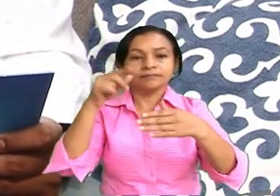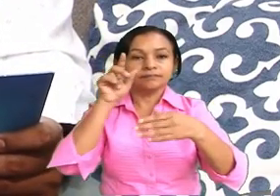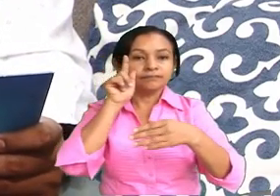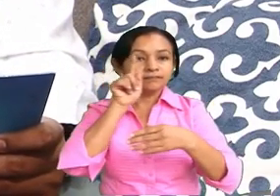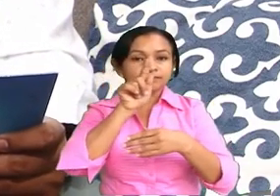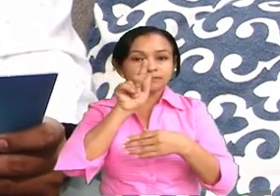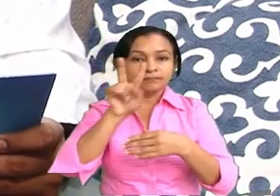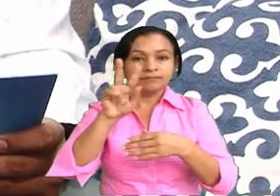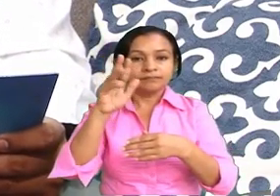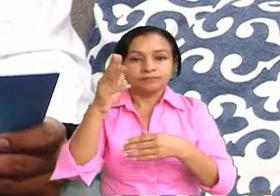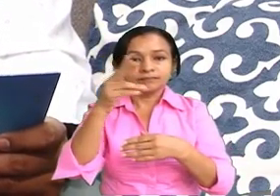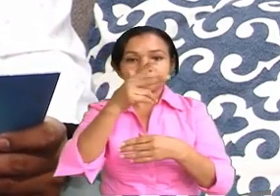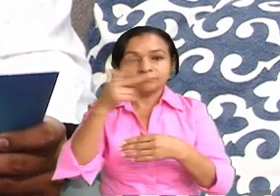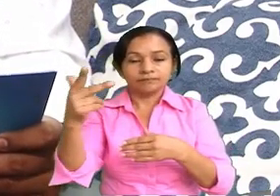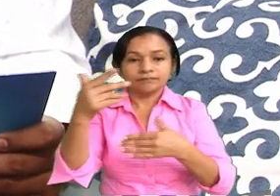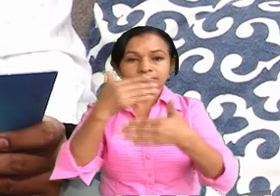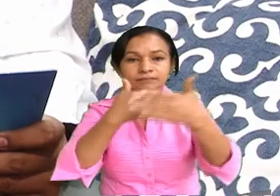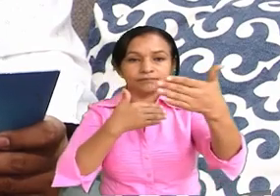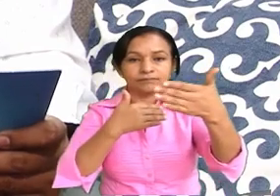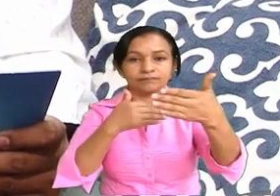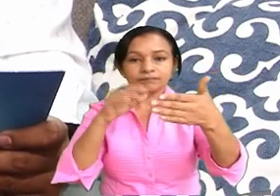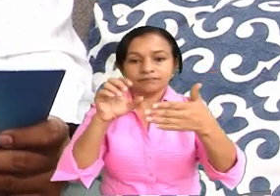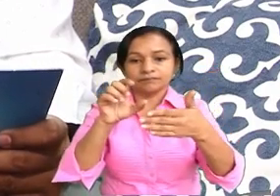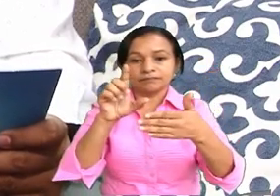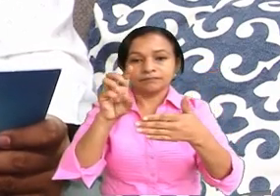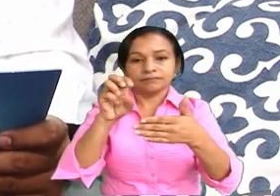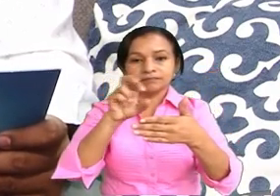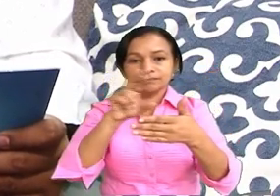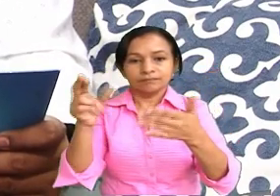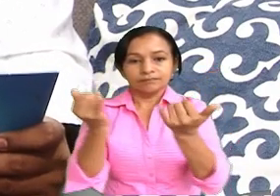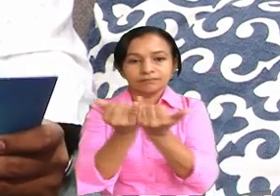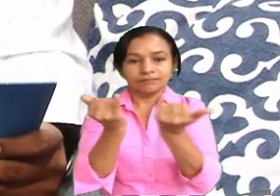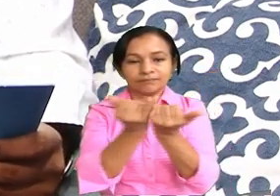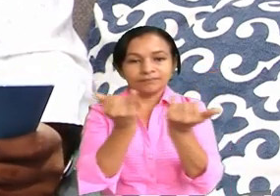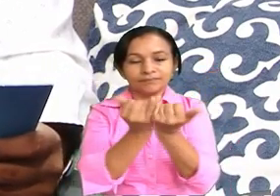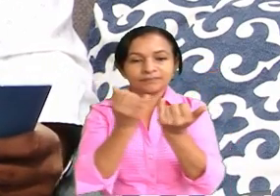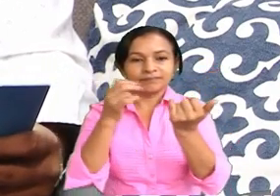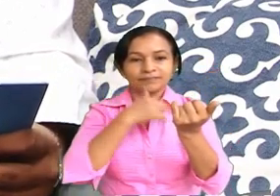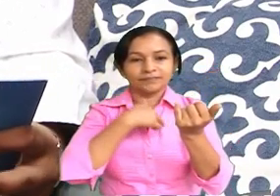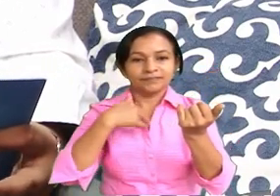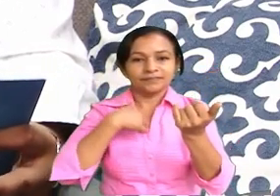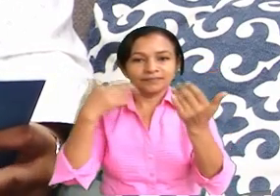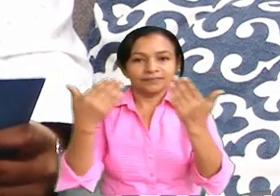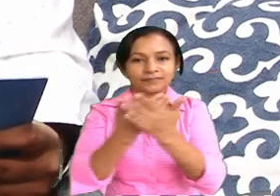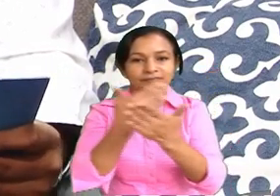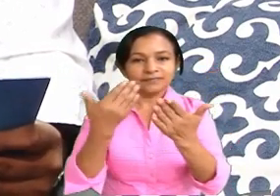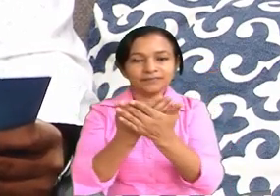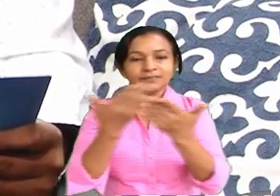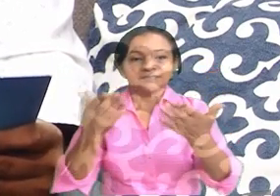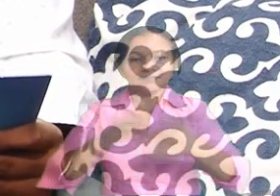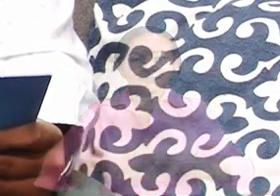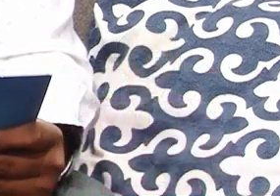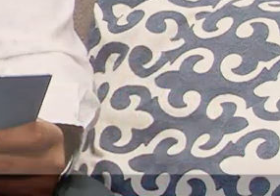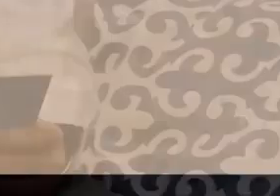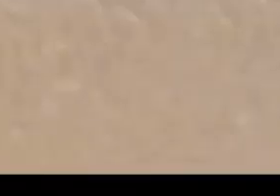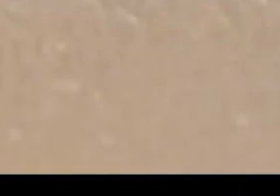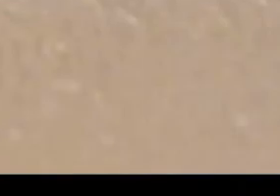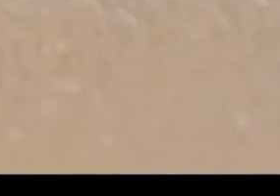canal parlamentario, el canal de la Asamblea Nacional. Estuvo con ustedes Elmer Marzo y les esperamos en una nueva ahorita edición. No trajo.